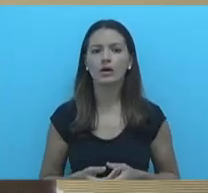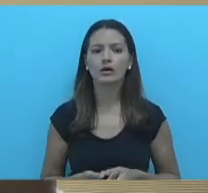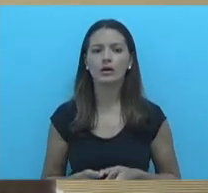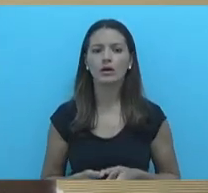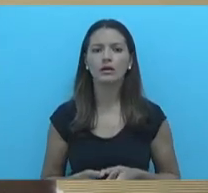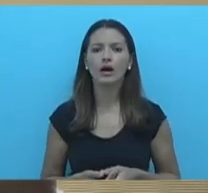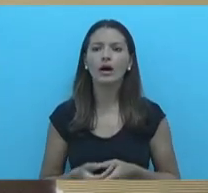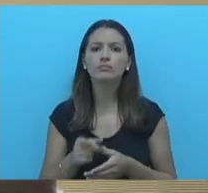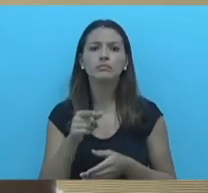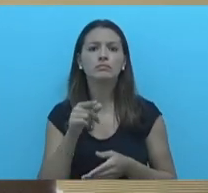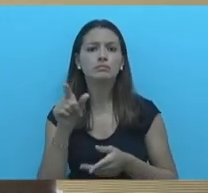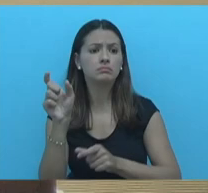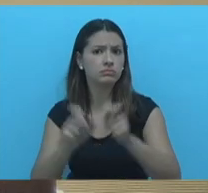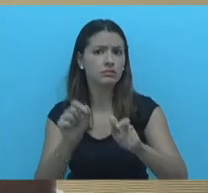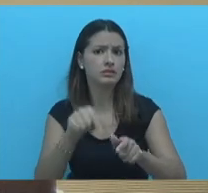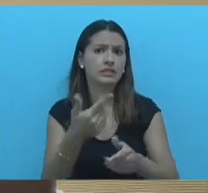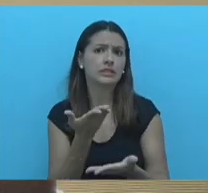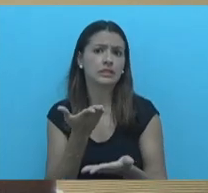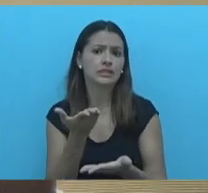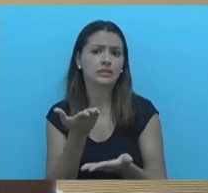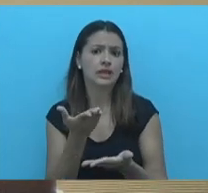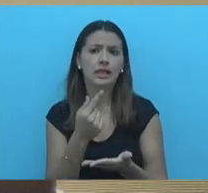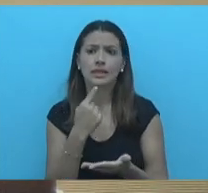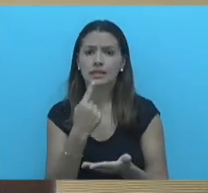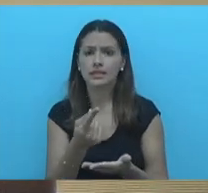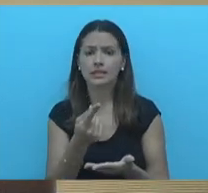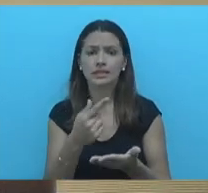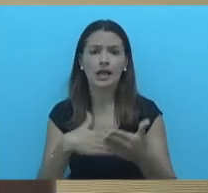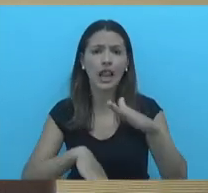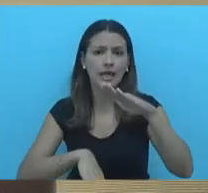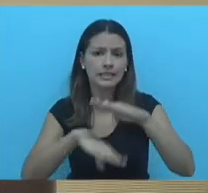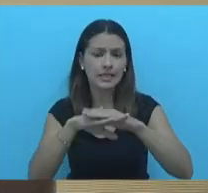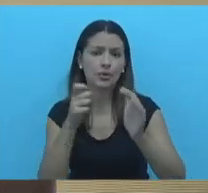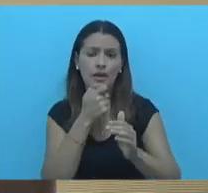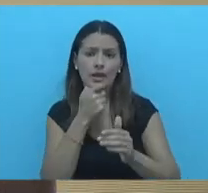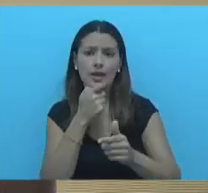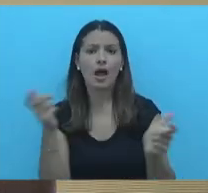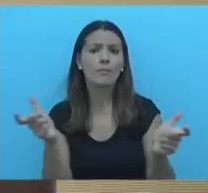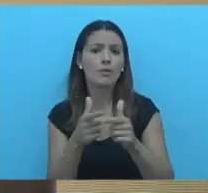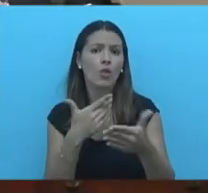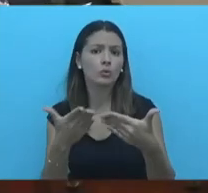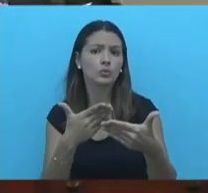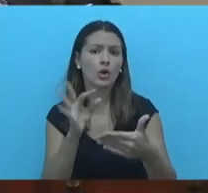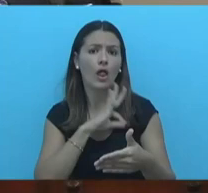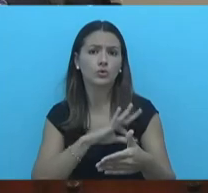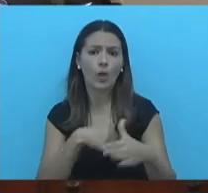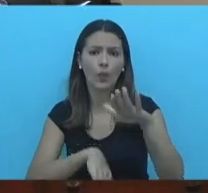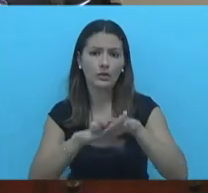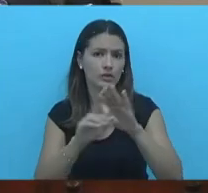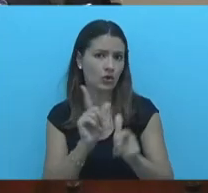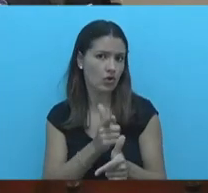de las fuentes laborales y el no al techo en las paritarias. Muchas gracias. Gracias, diputada. Diputado Burger, tiene uso de la